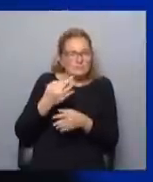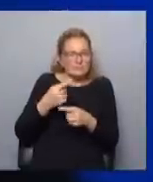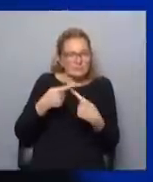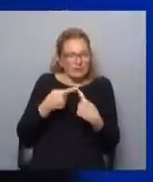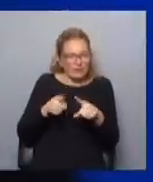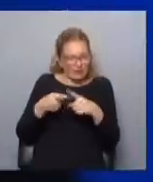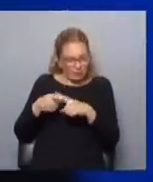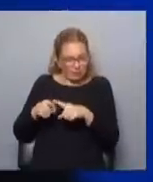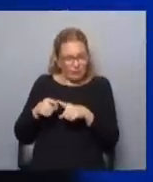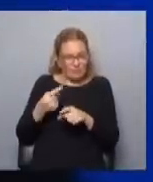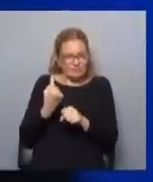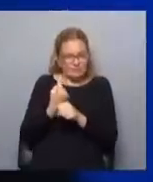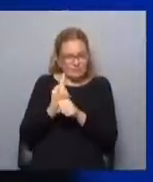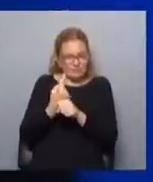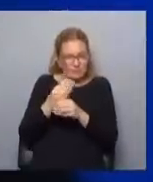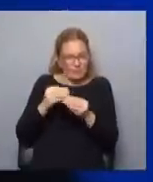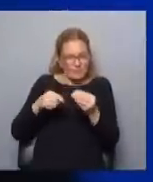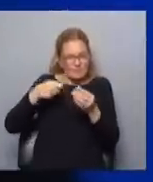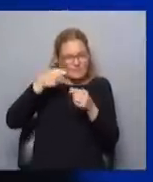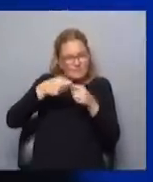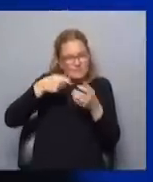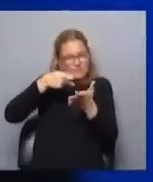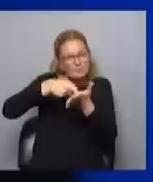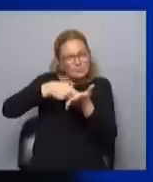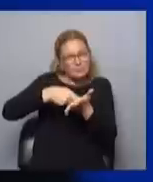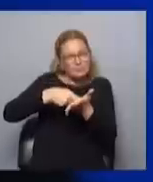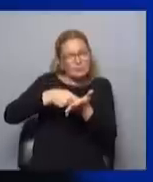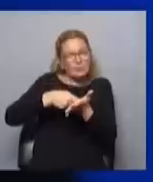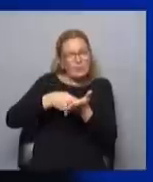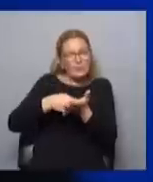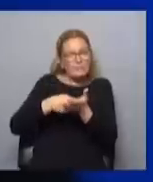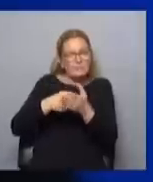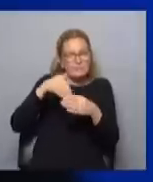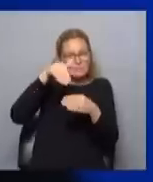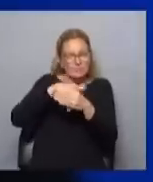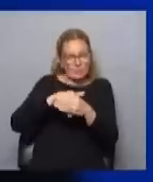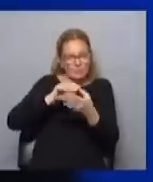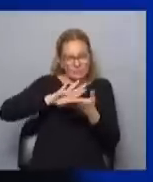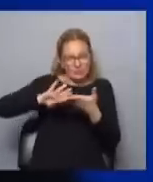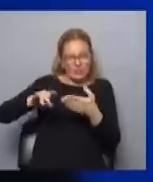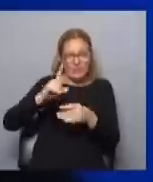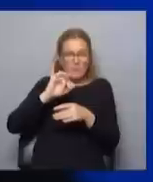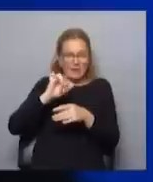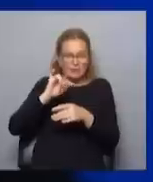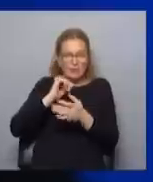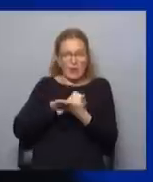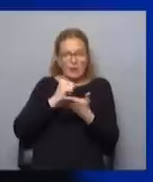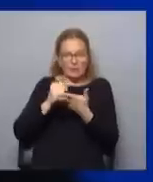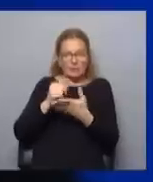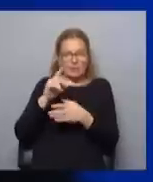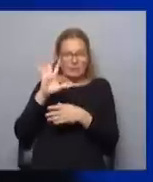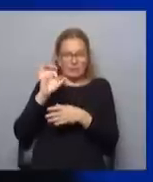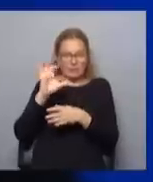varias cosas primero el presupuesto con el que se tuvo que haber las elecciones se postergaron desde mayo a septiembre oa